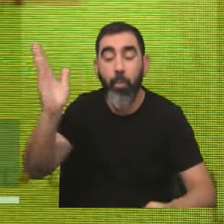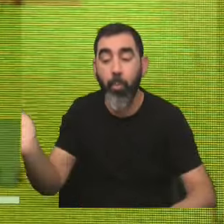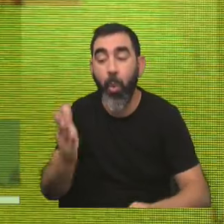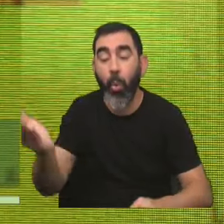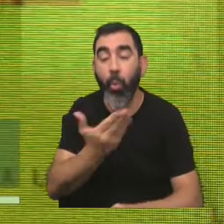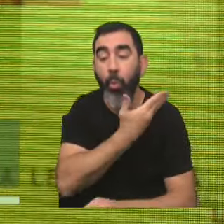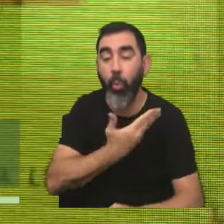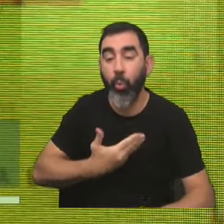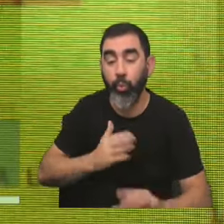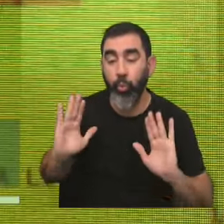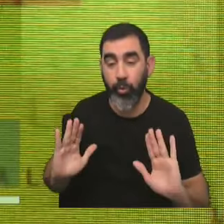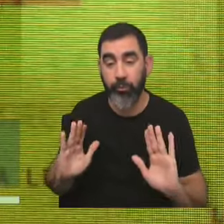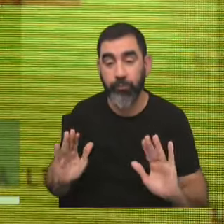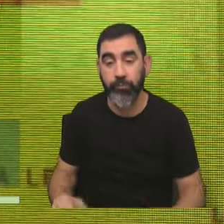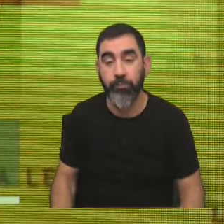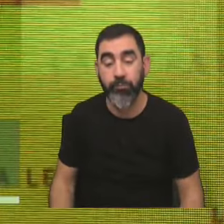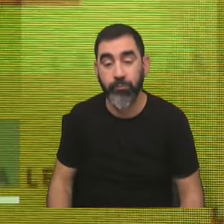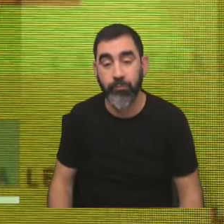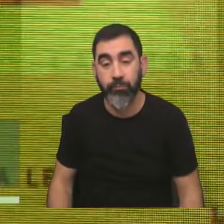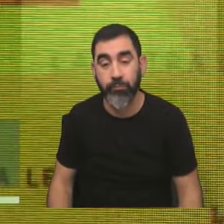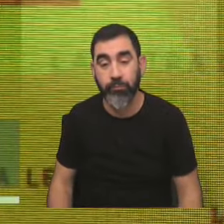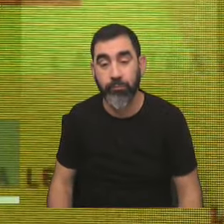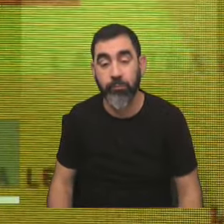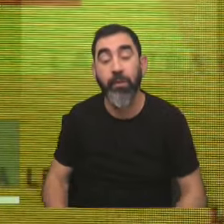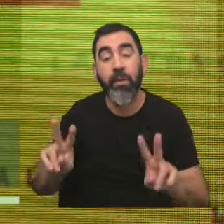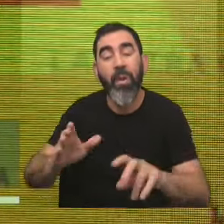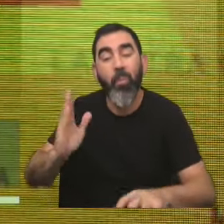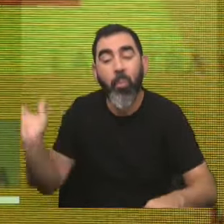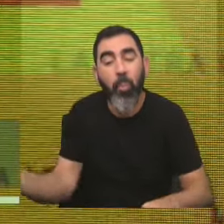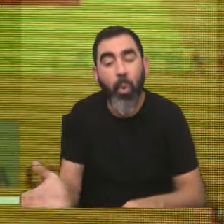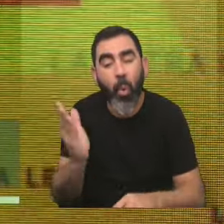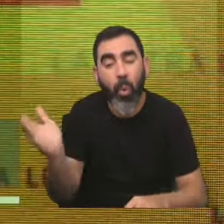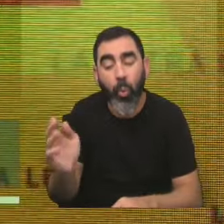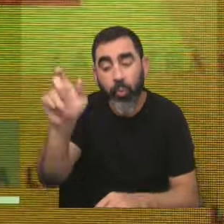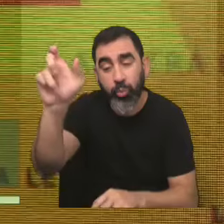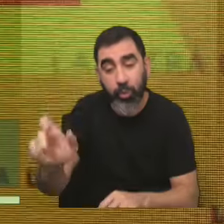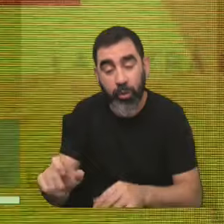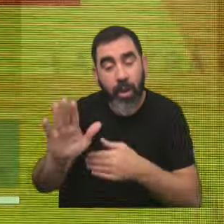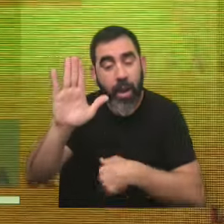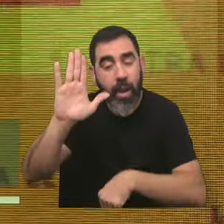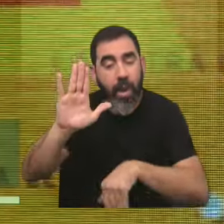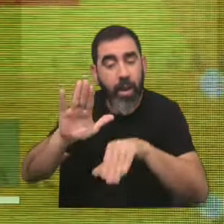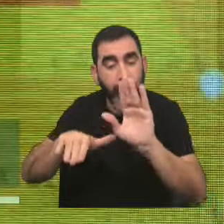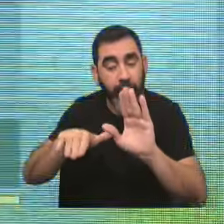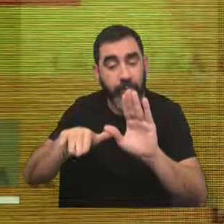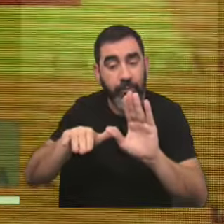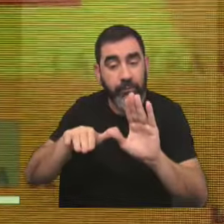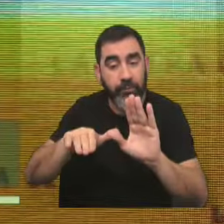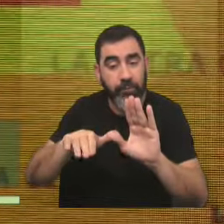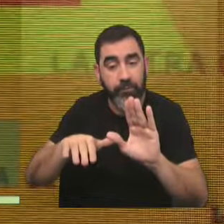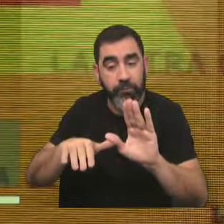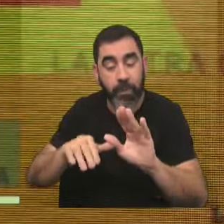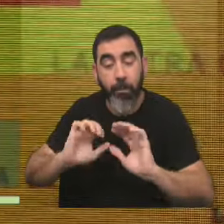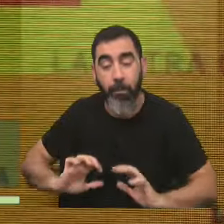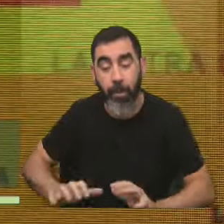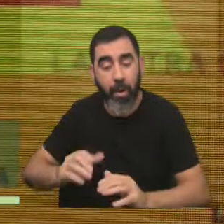O tiene que ser para los productores en realidad los que llamamos productores que son los que mayoritariamente eh